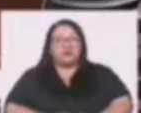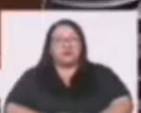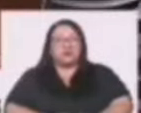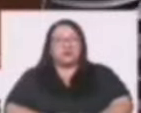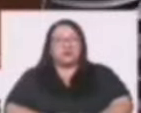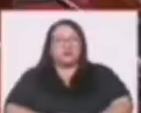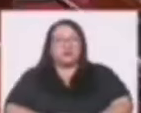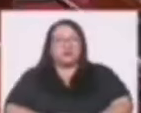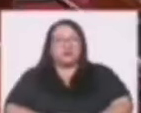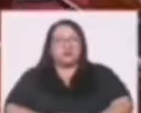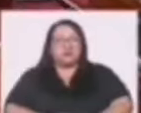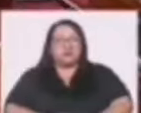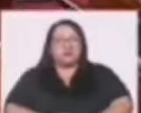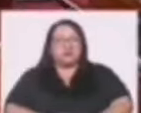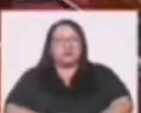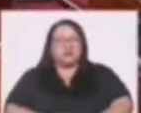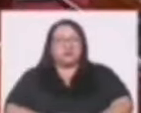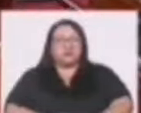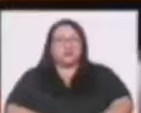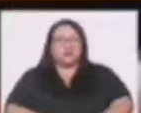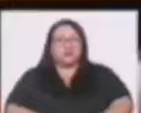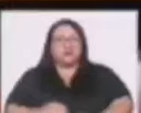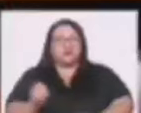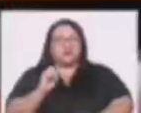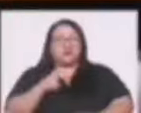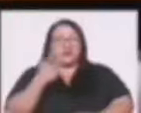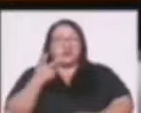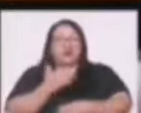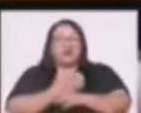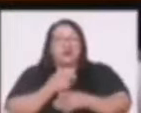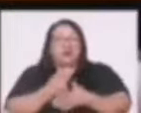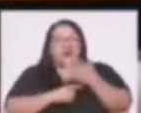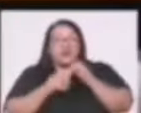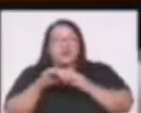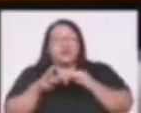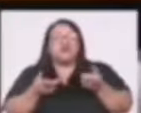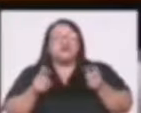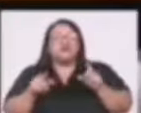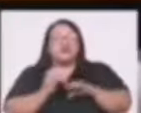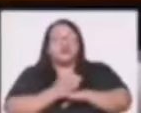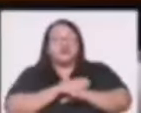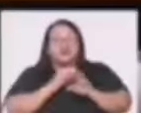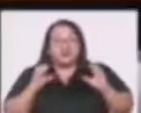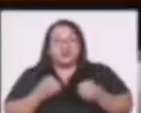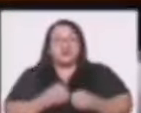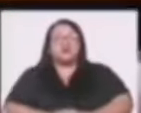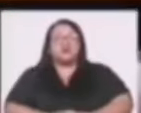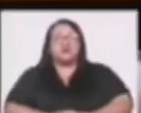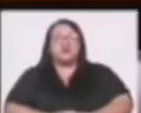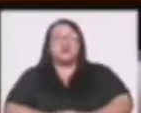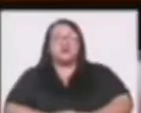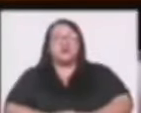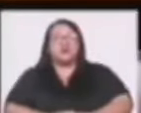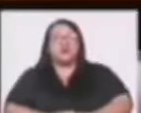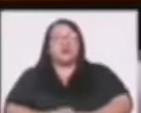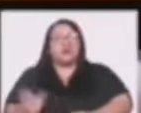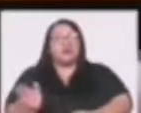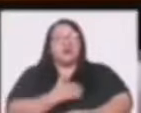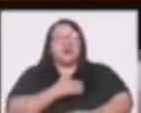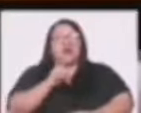Concluye usted, 30 segundos. O ante la tercera figura, cuando el Congreso de la República vaca a